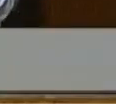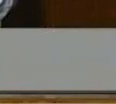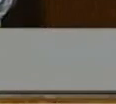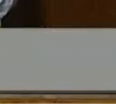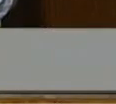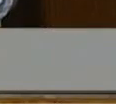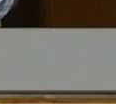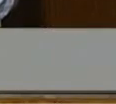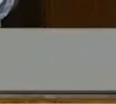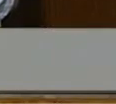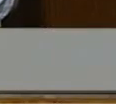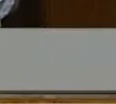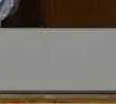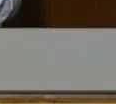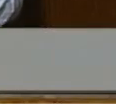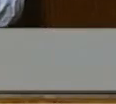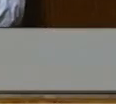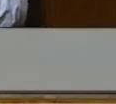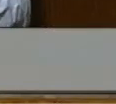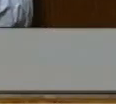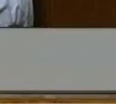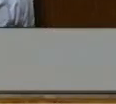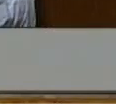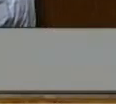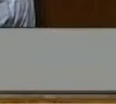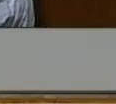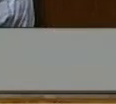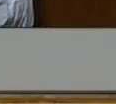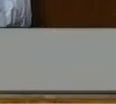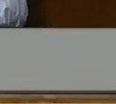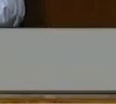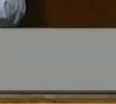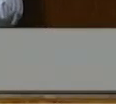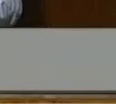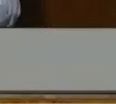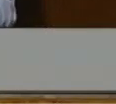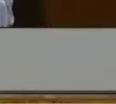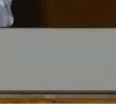Sufrimos, claro, pero tenemos la cara levantada para seguir luchando. Que